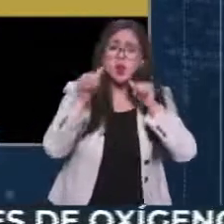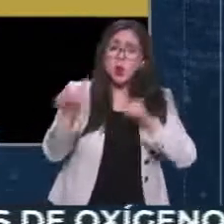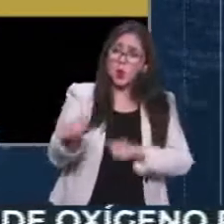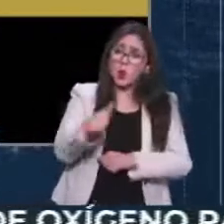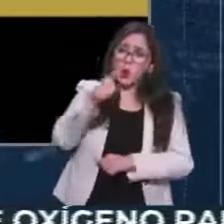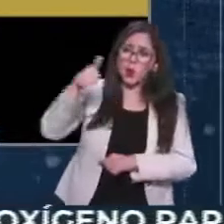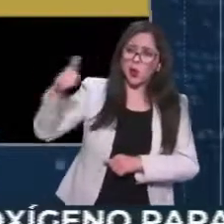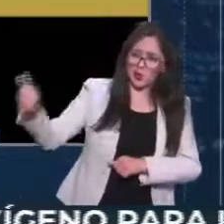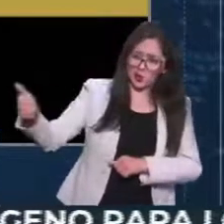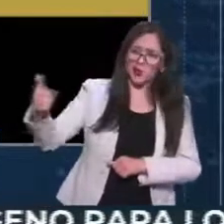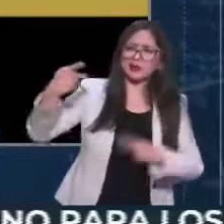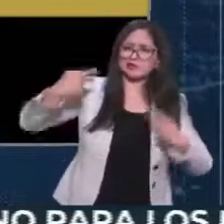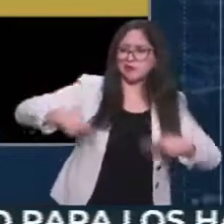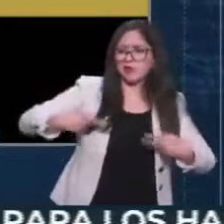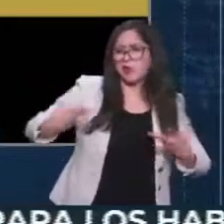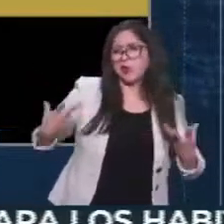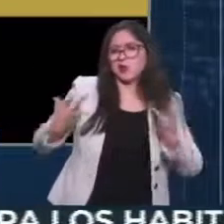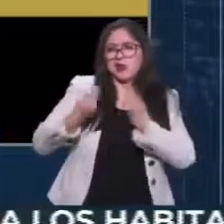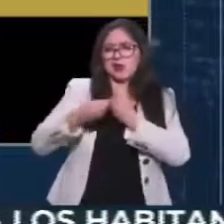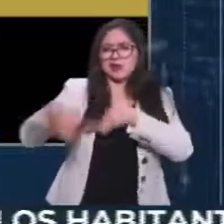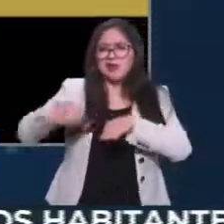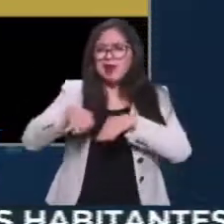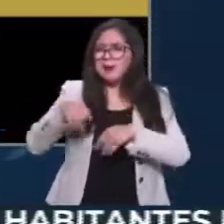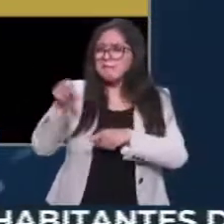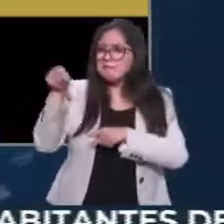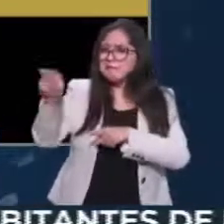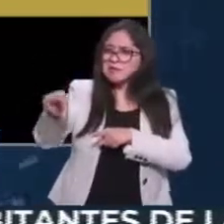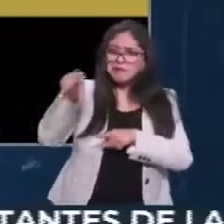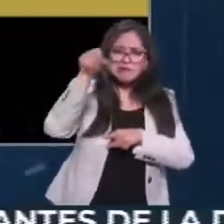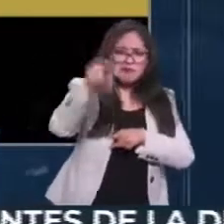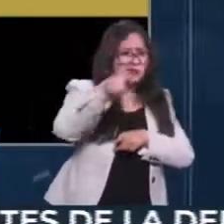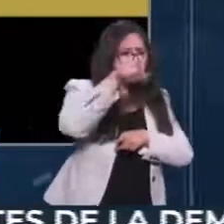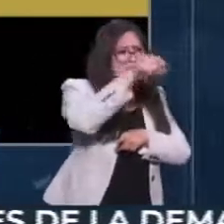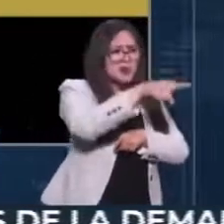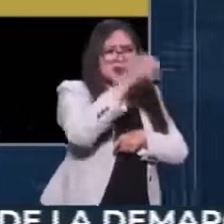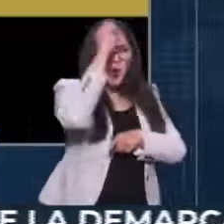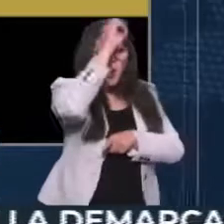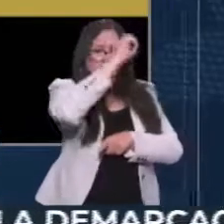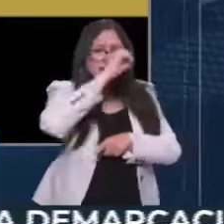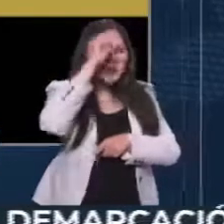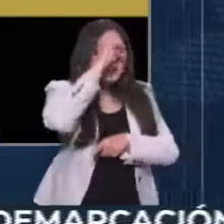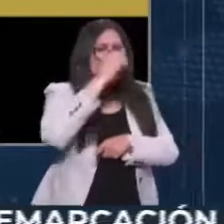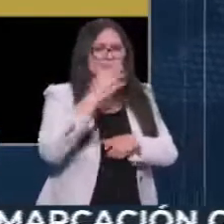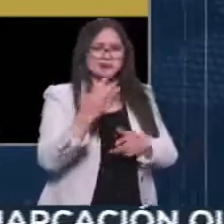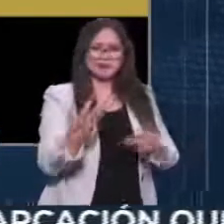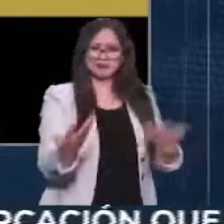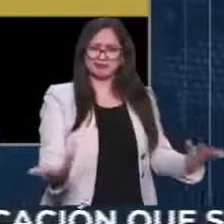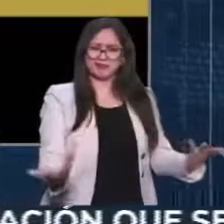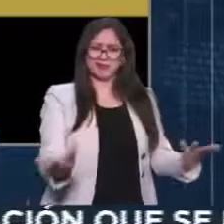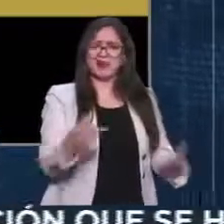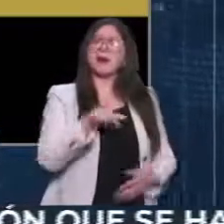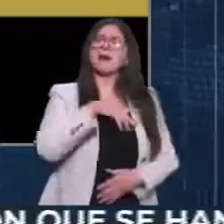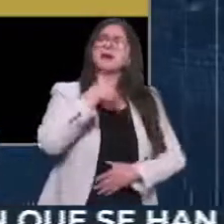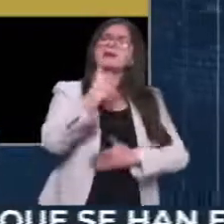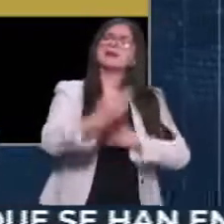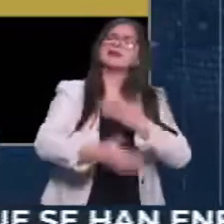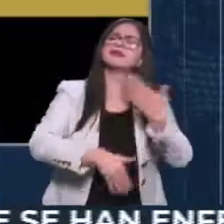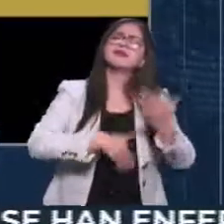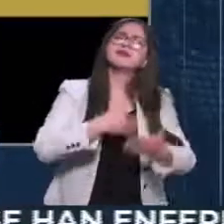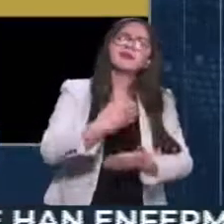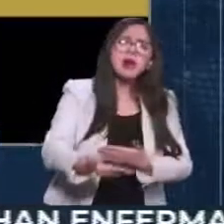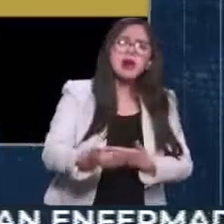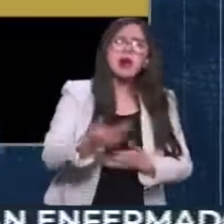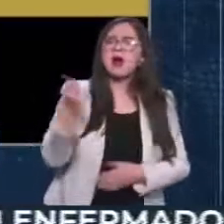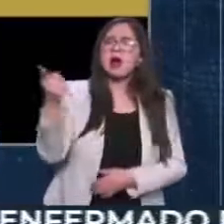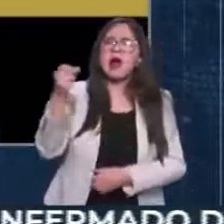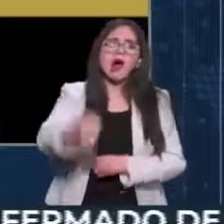estados similares en su entonces que fue. Pero esa historia no nos iba a hacer saber que años después, esta es la historia de la